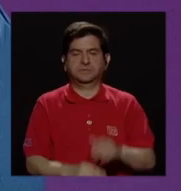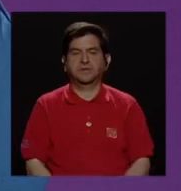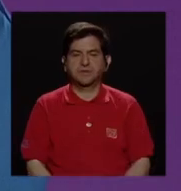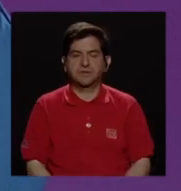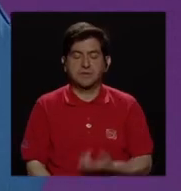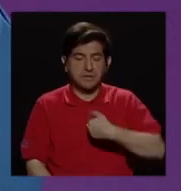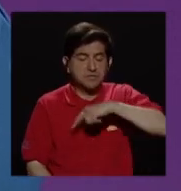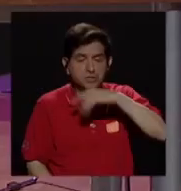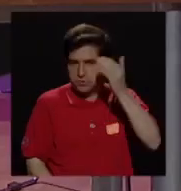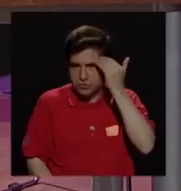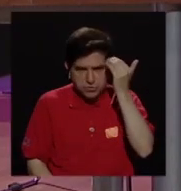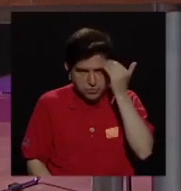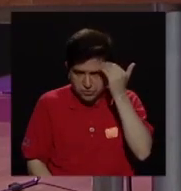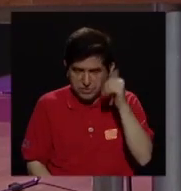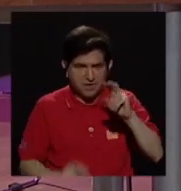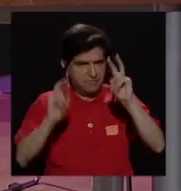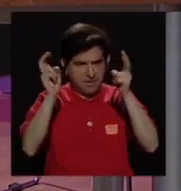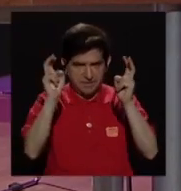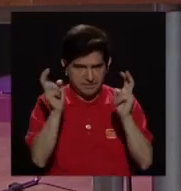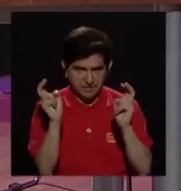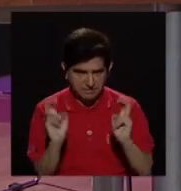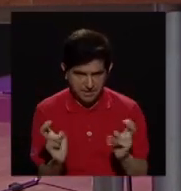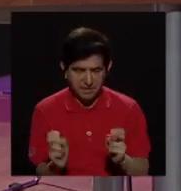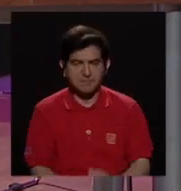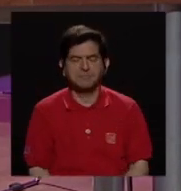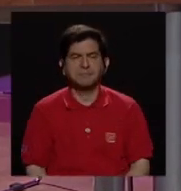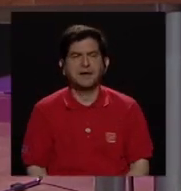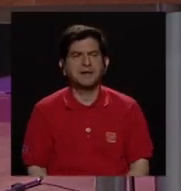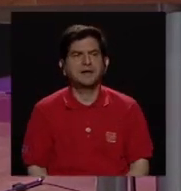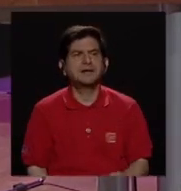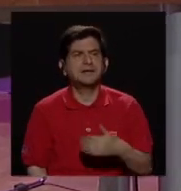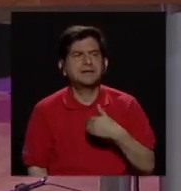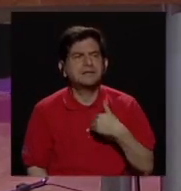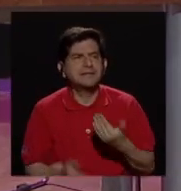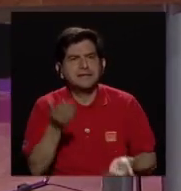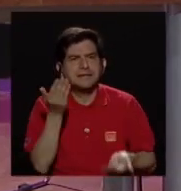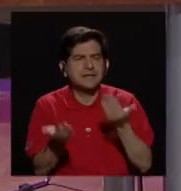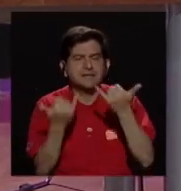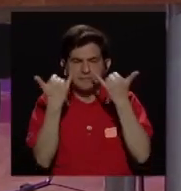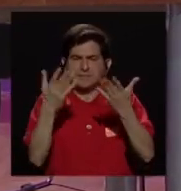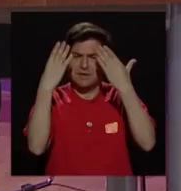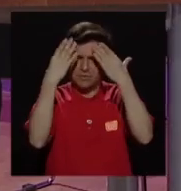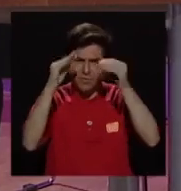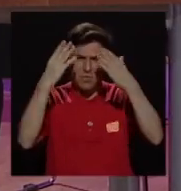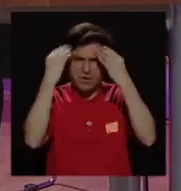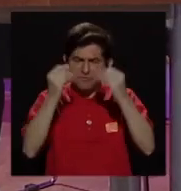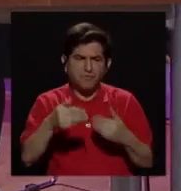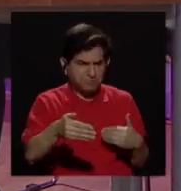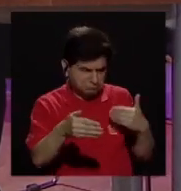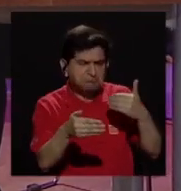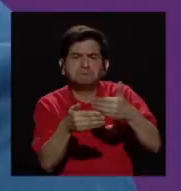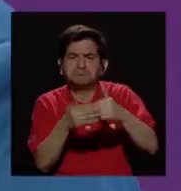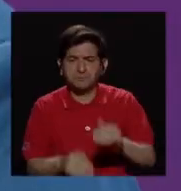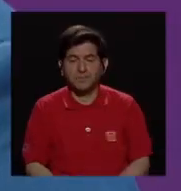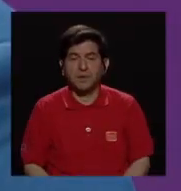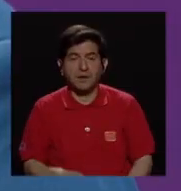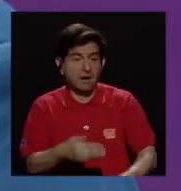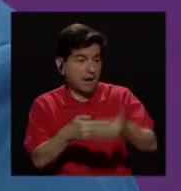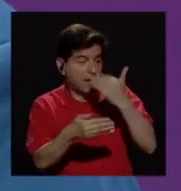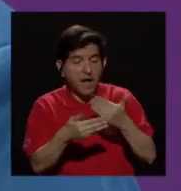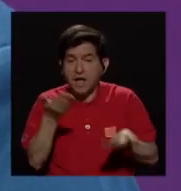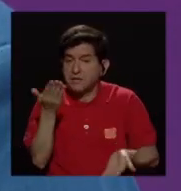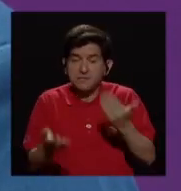Si desconocemos sobre estos temas, que tengamos por lo menos, ahora hay mucha información a la mano. Cosa que no había tal